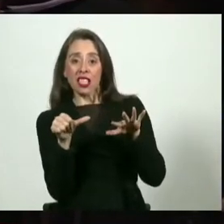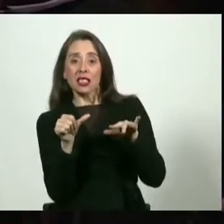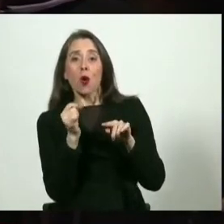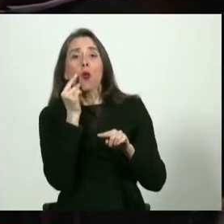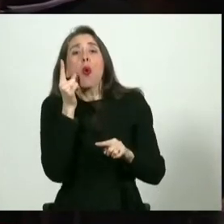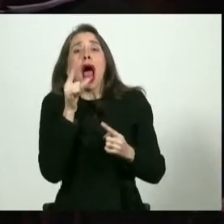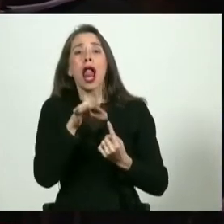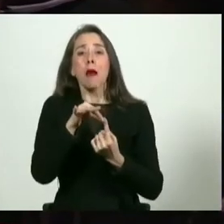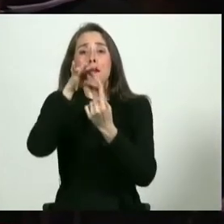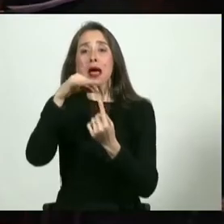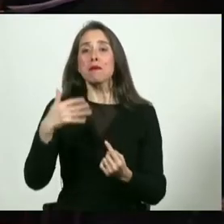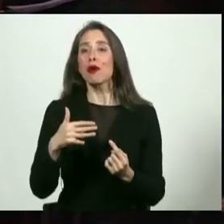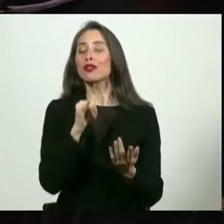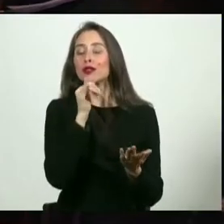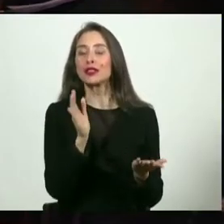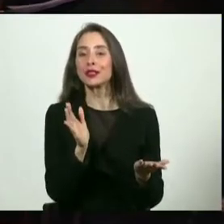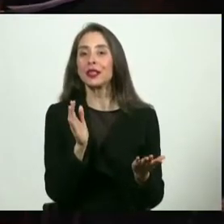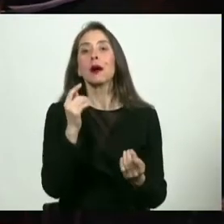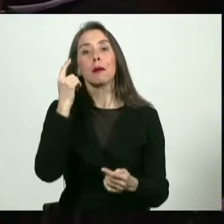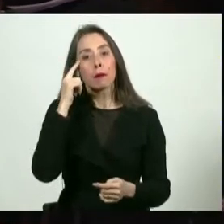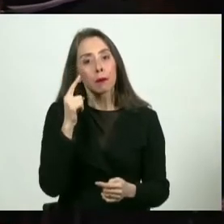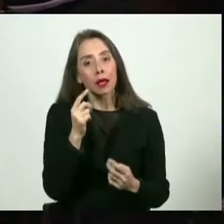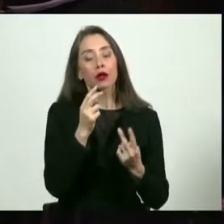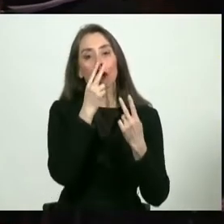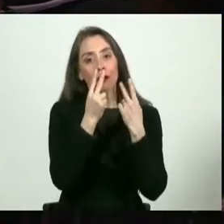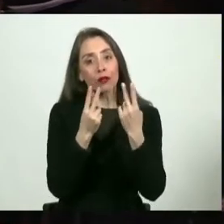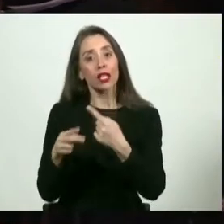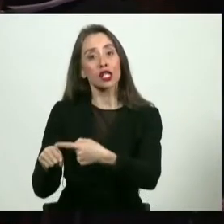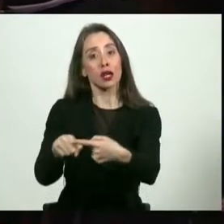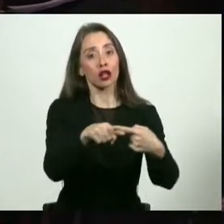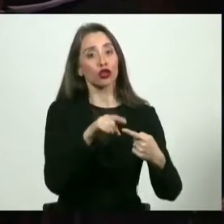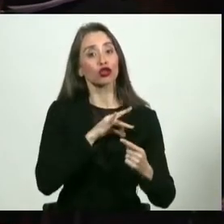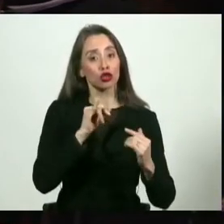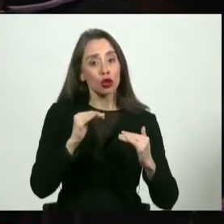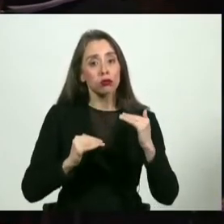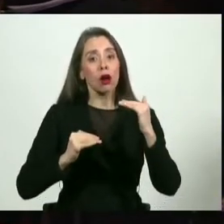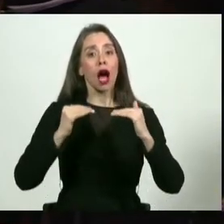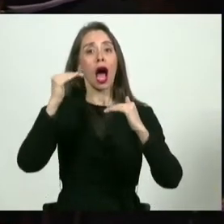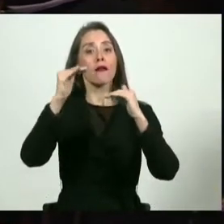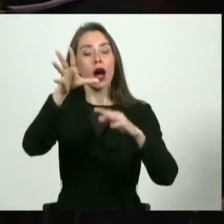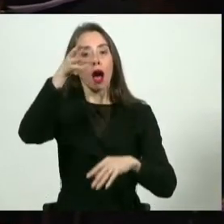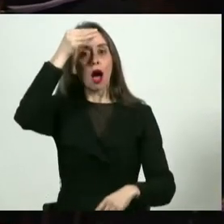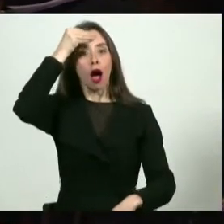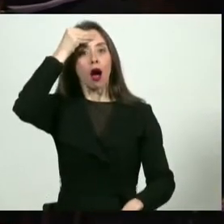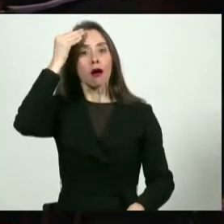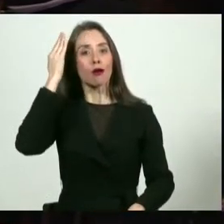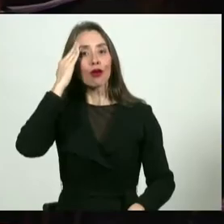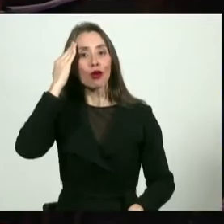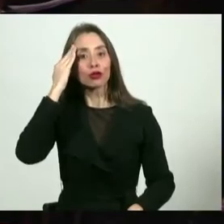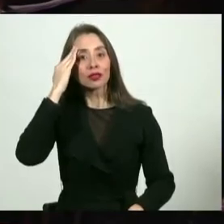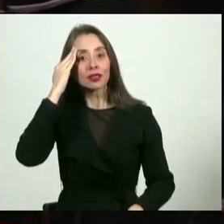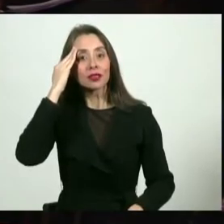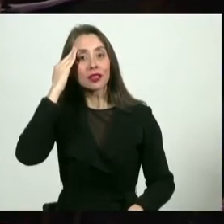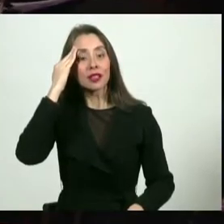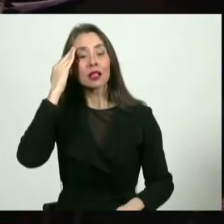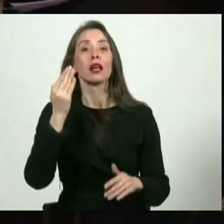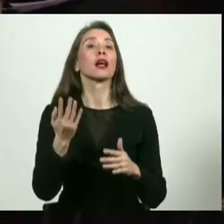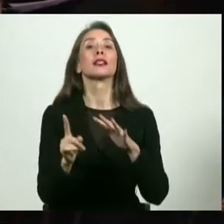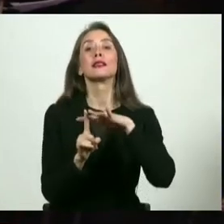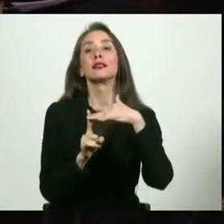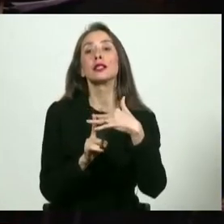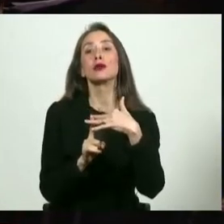yo quisiera observar que hay un avance de la sociedad chilena en toma de conciencia en relación a la situación